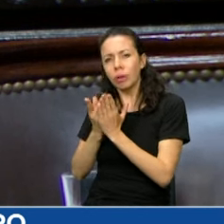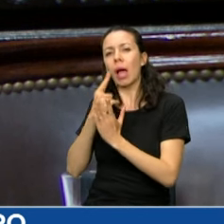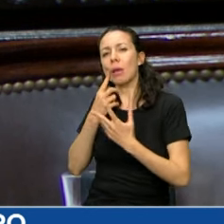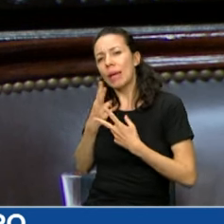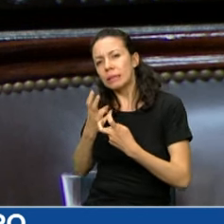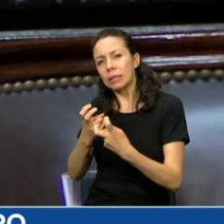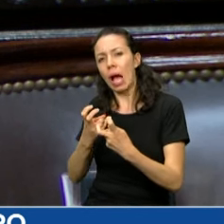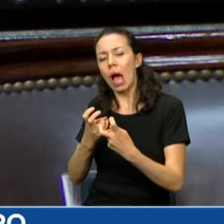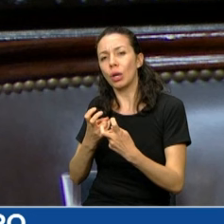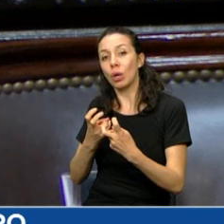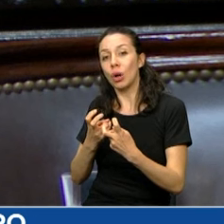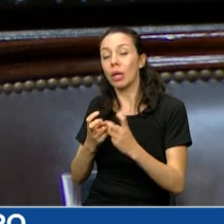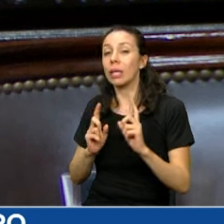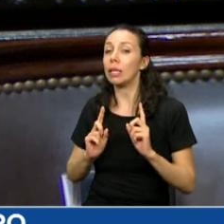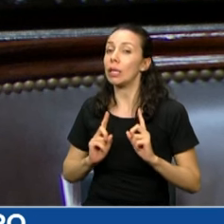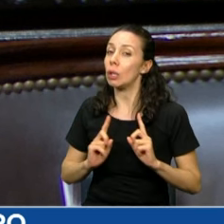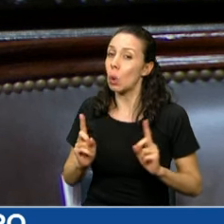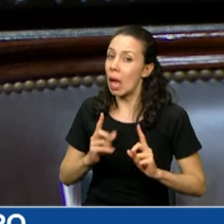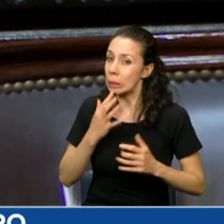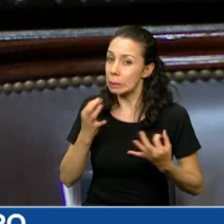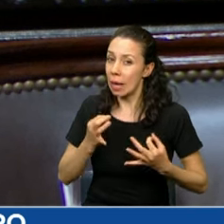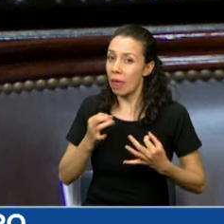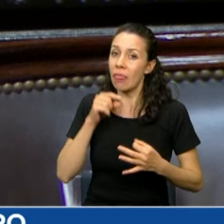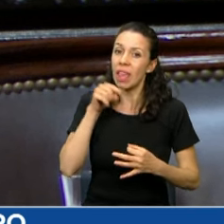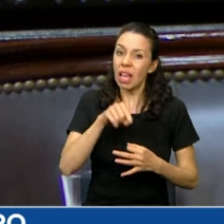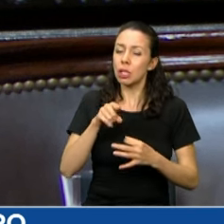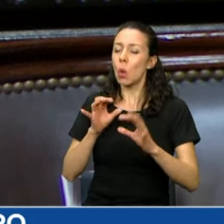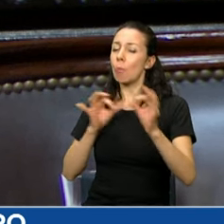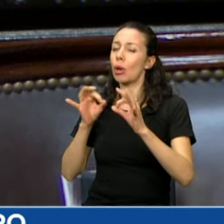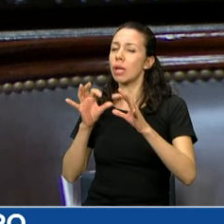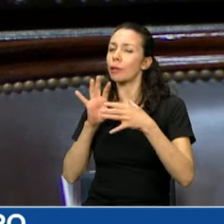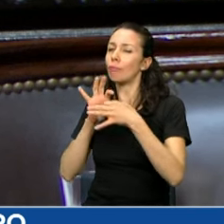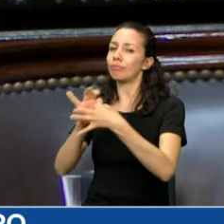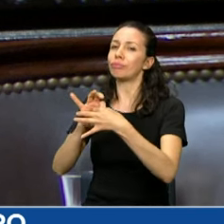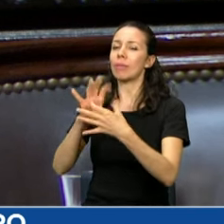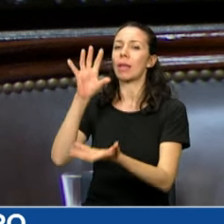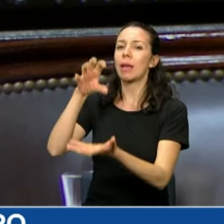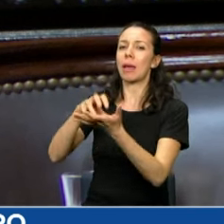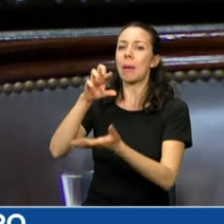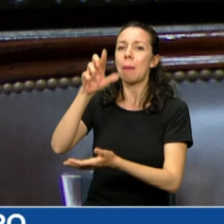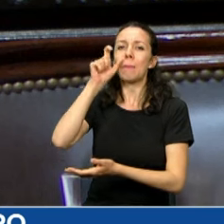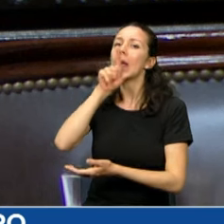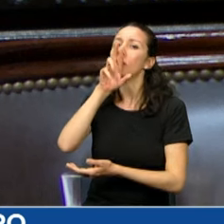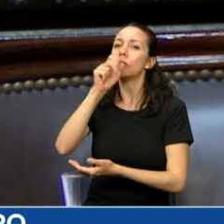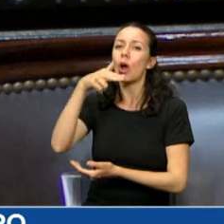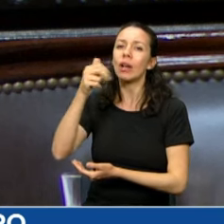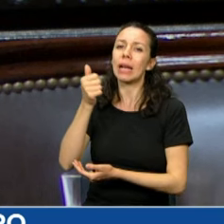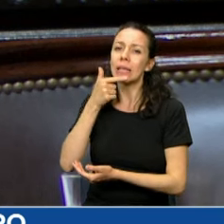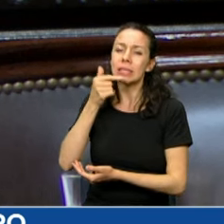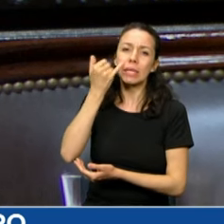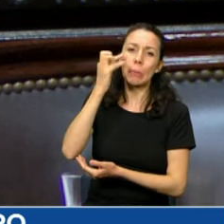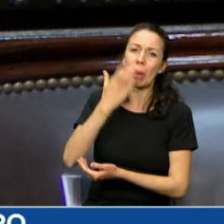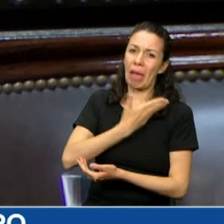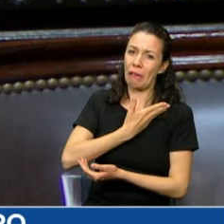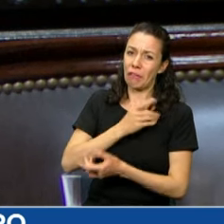cierto que es un proyecto a medida de Petronas e ipf porque está convocando a inversiones de otras